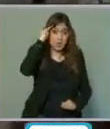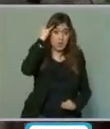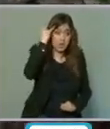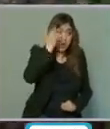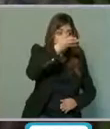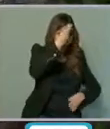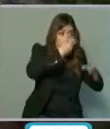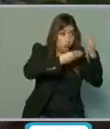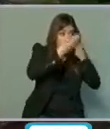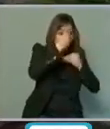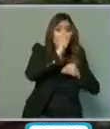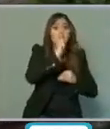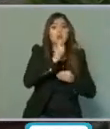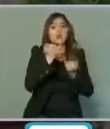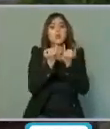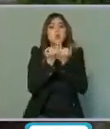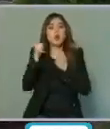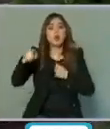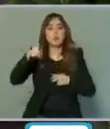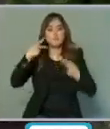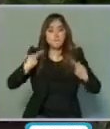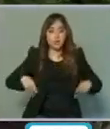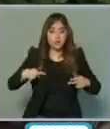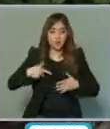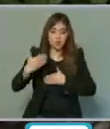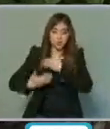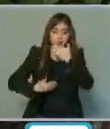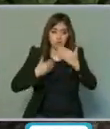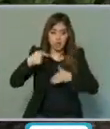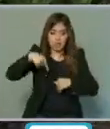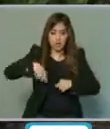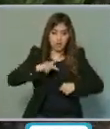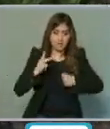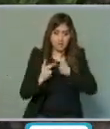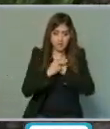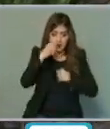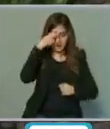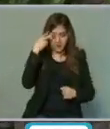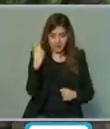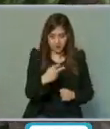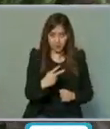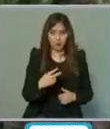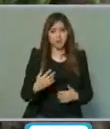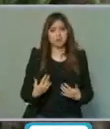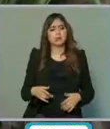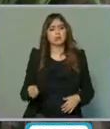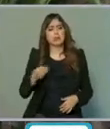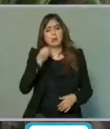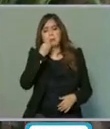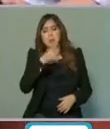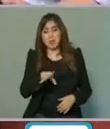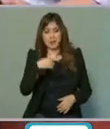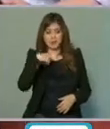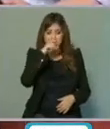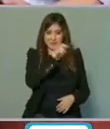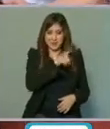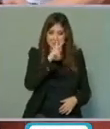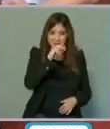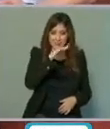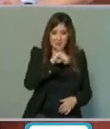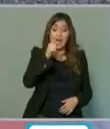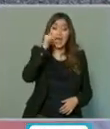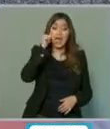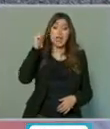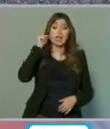gente instruida a lo largo de toda la historia del país. Sí, por supuesto. Qué maravilla. Oye, Iván, ya lo dijo Pamela, el día de ayer se celebró